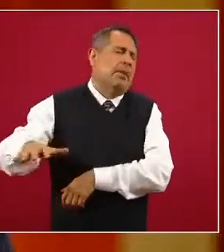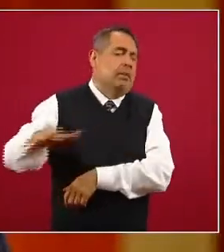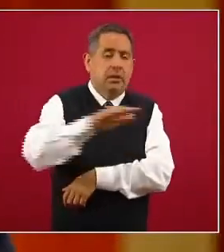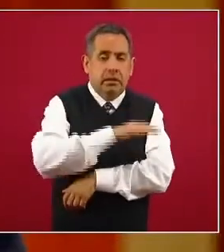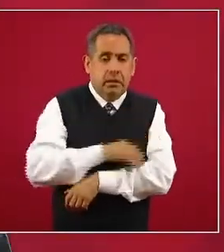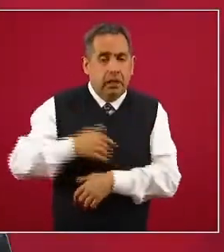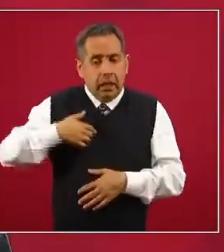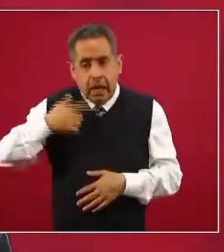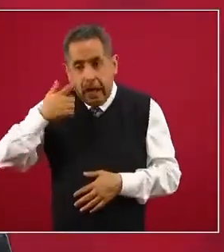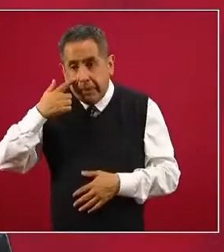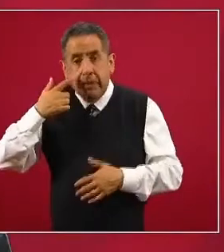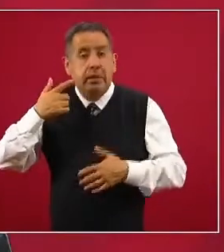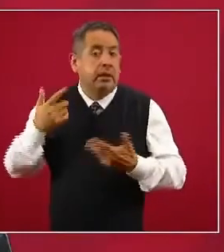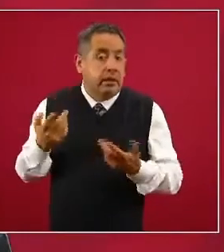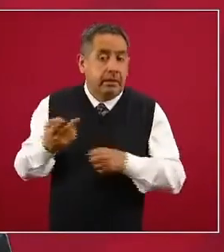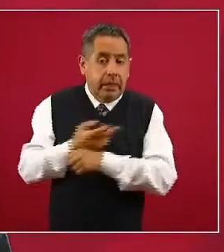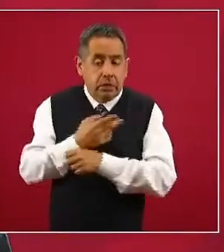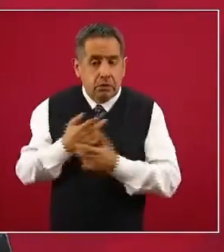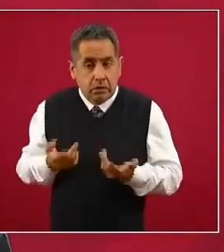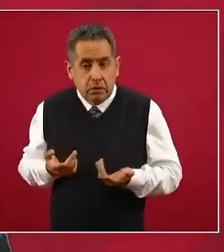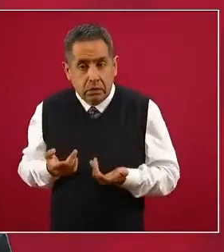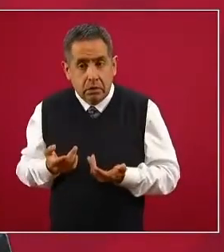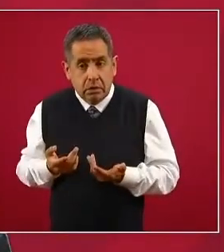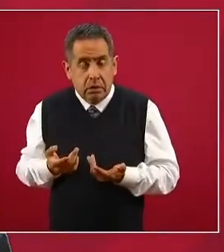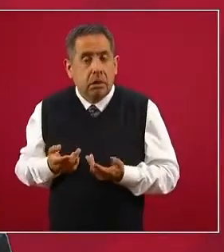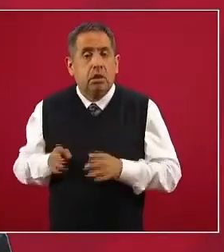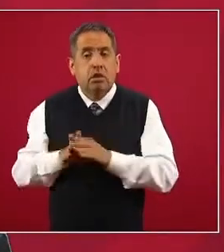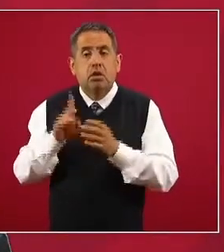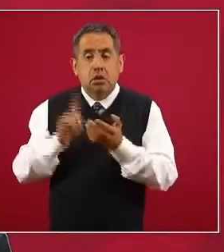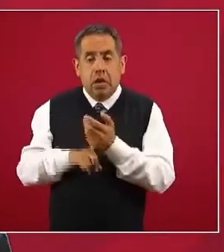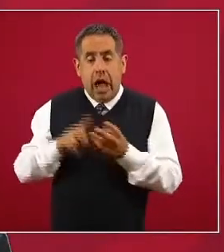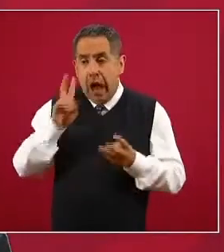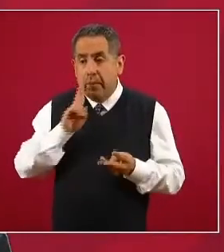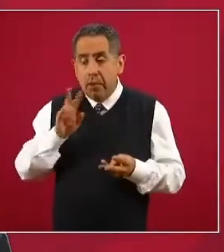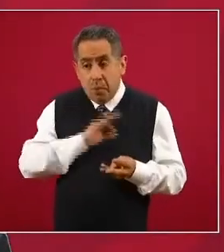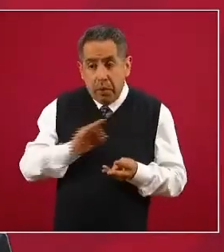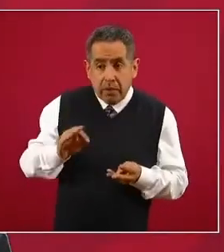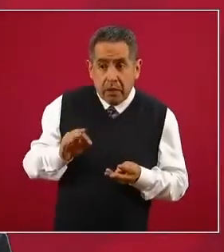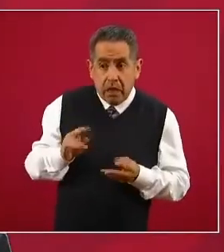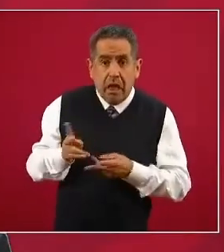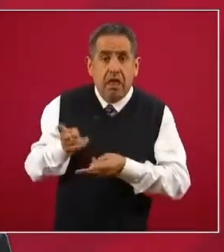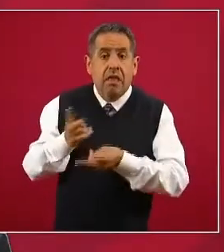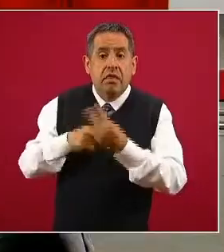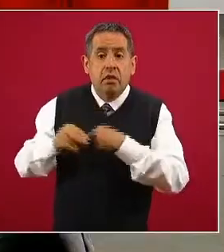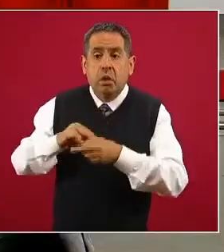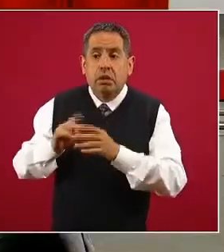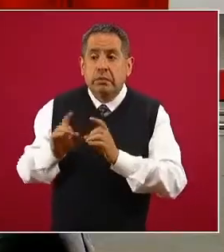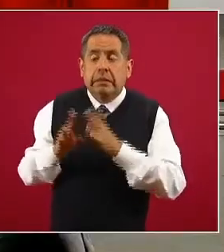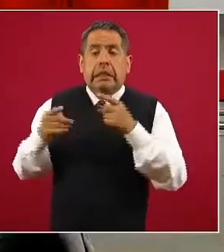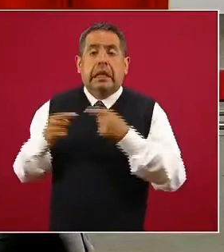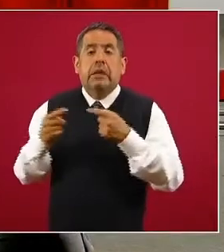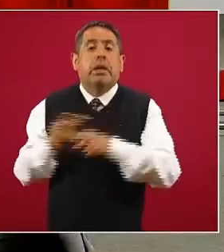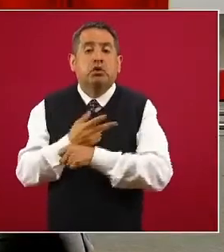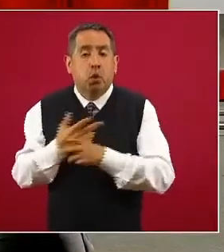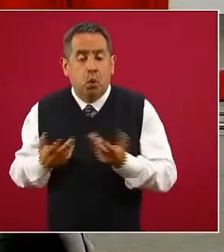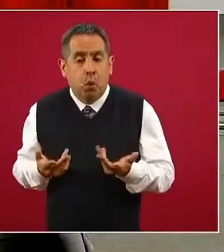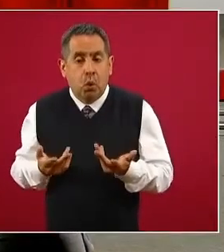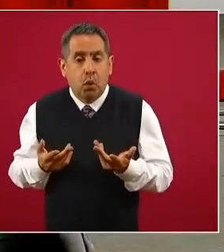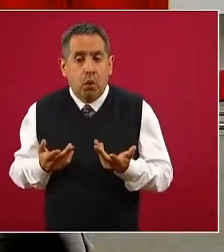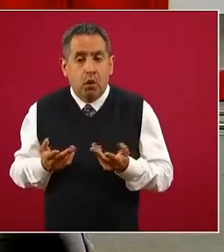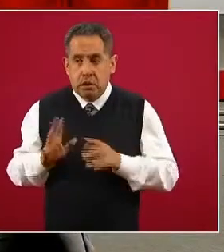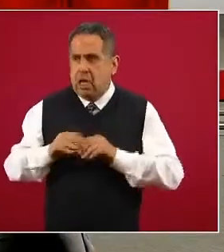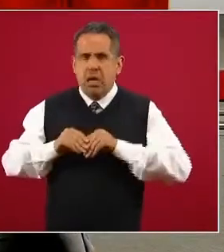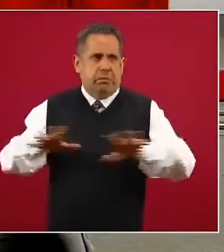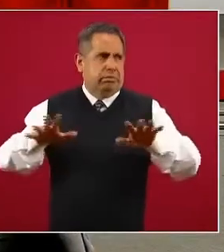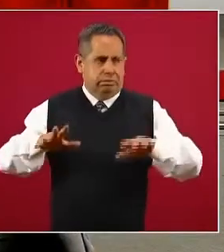es analizar las posibles reacciones secundarias que tuviera un producto una vez que está